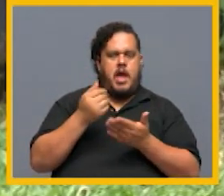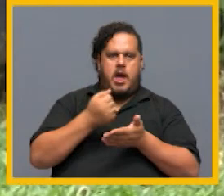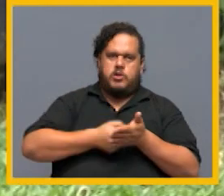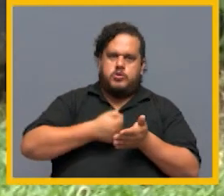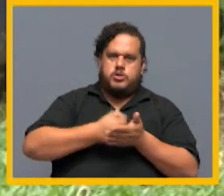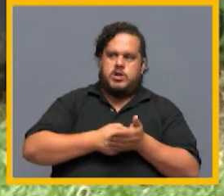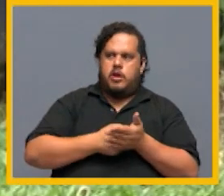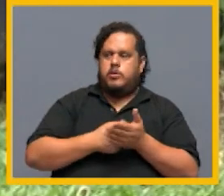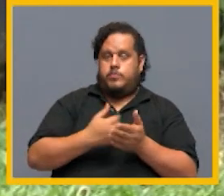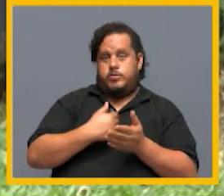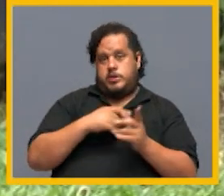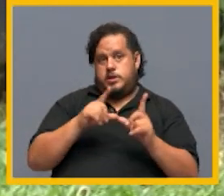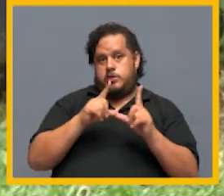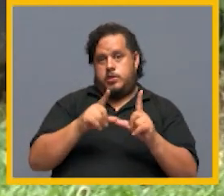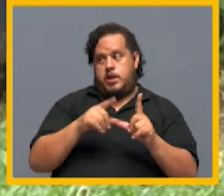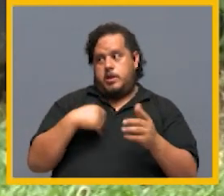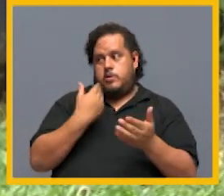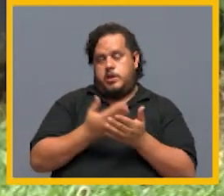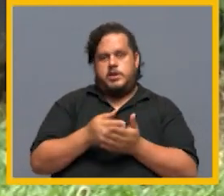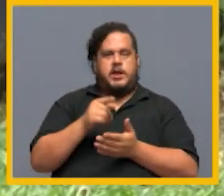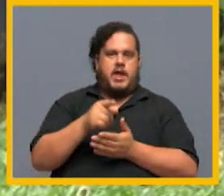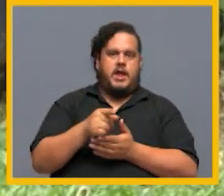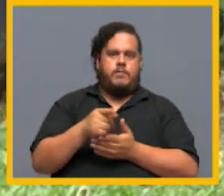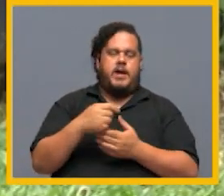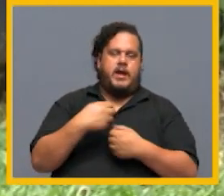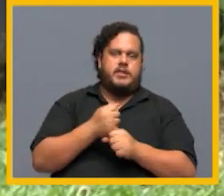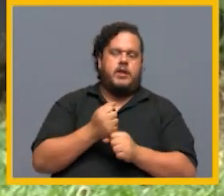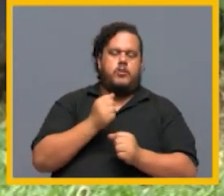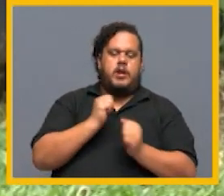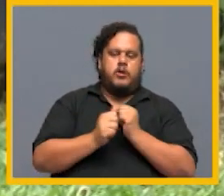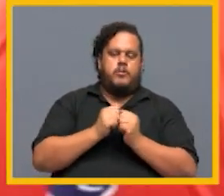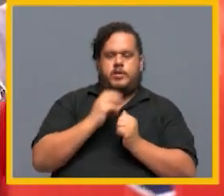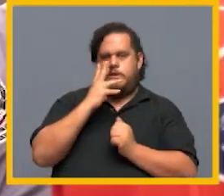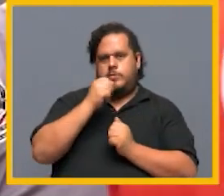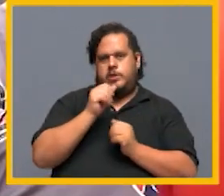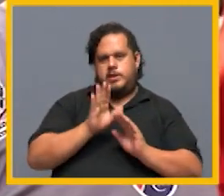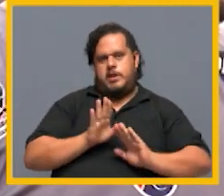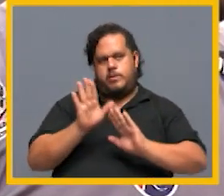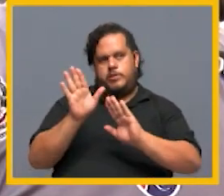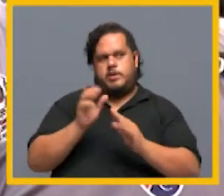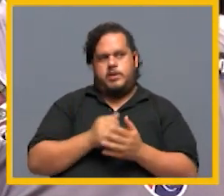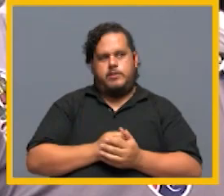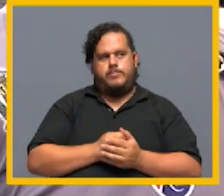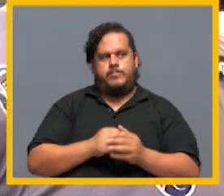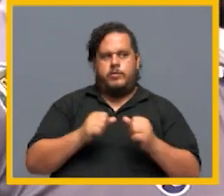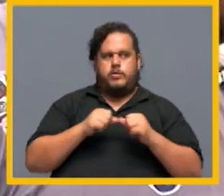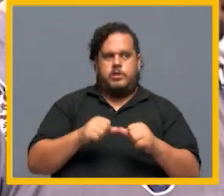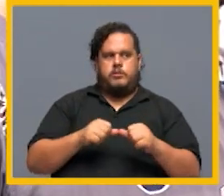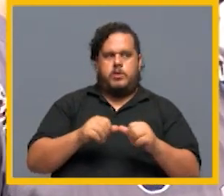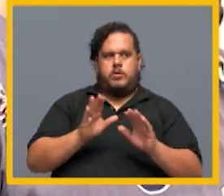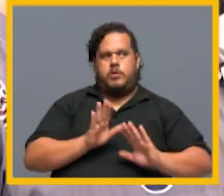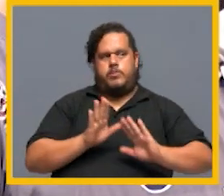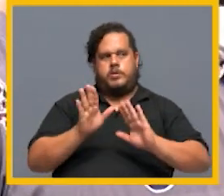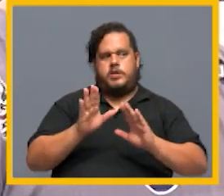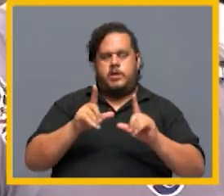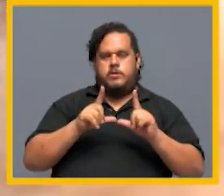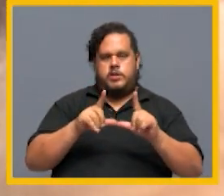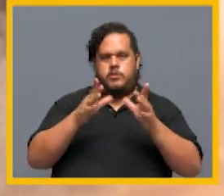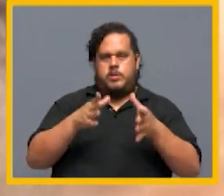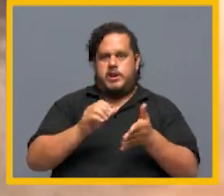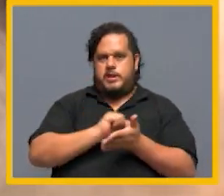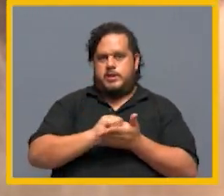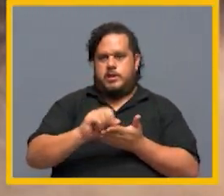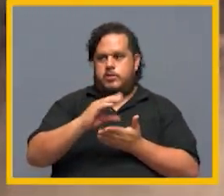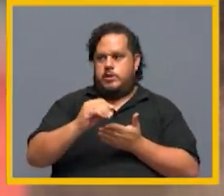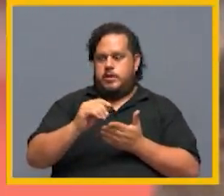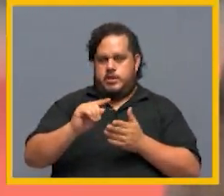por ser titular, y creo que con la llegada de él va a ser una competencia bastante bonita en la portería. Continuar como el portero titular del Santos y